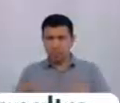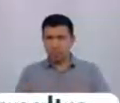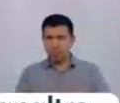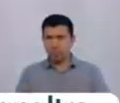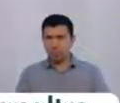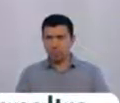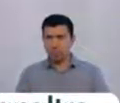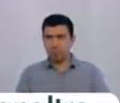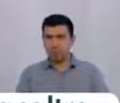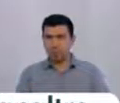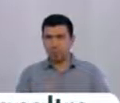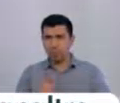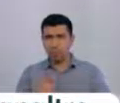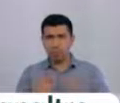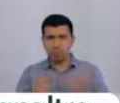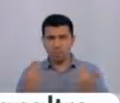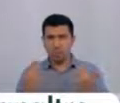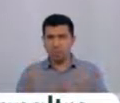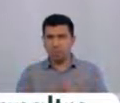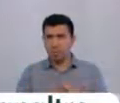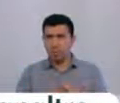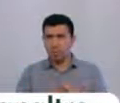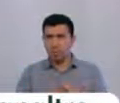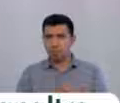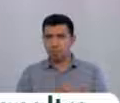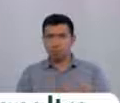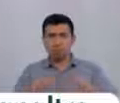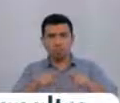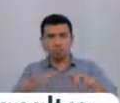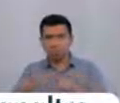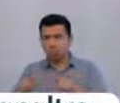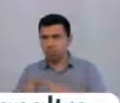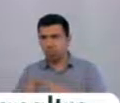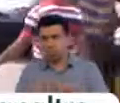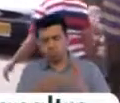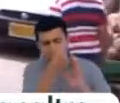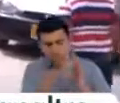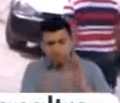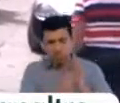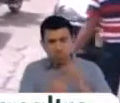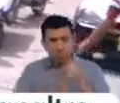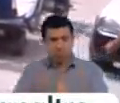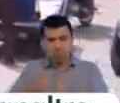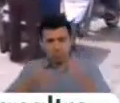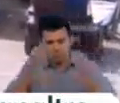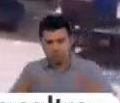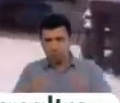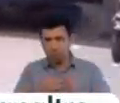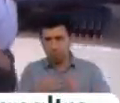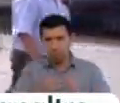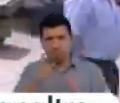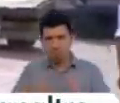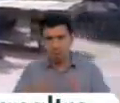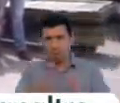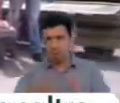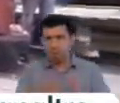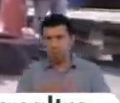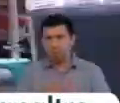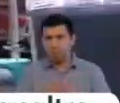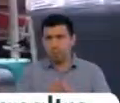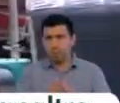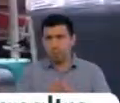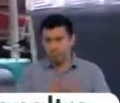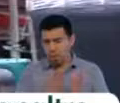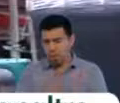hicimos una reunión con los dueños de estos establecimientos explicándoles cuáles son los requisitos que deben cumplir cómo está el plan básico de ordenamiento territorial